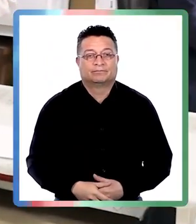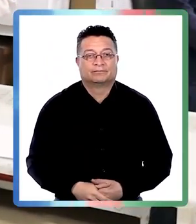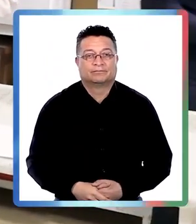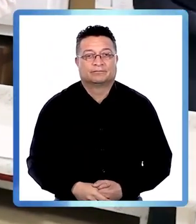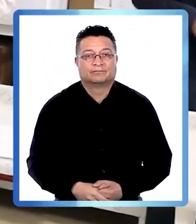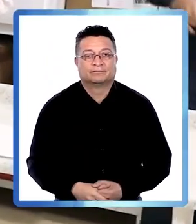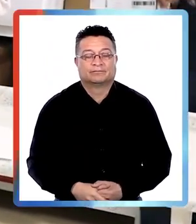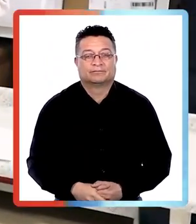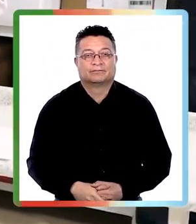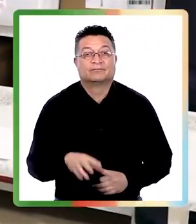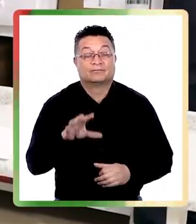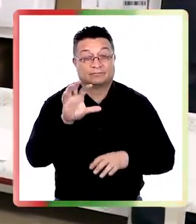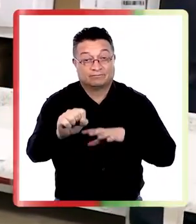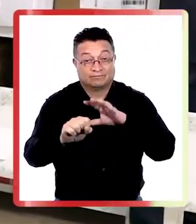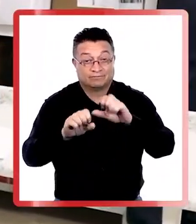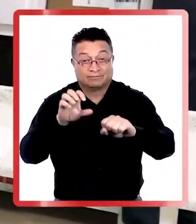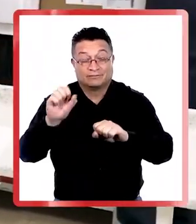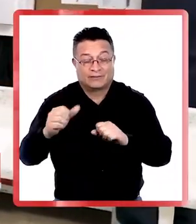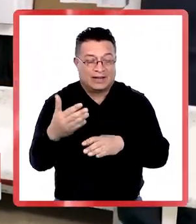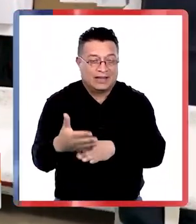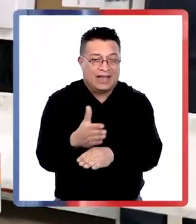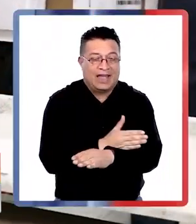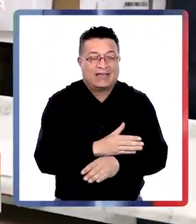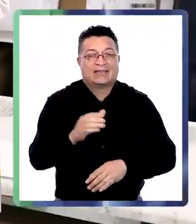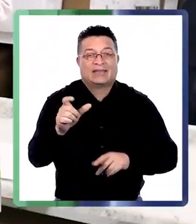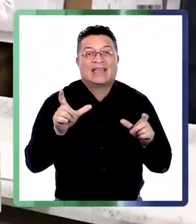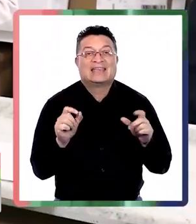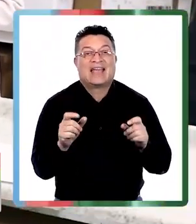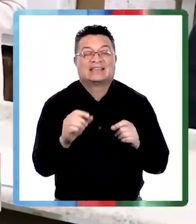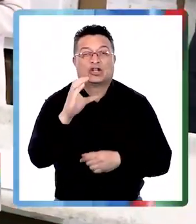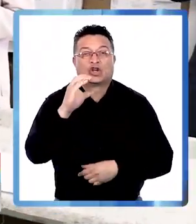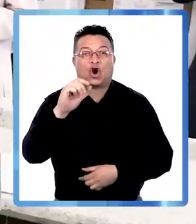La detección temprana del cáncer colorrectal